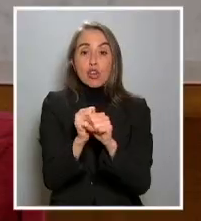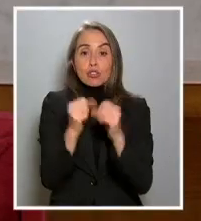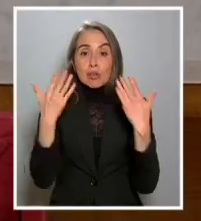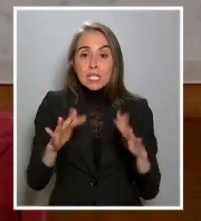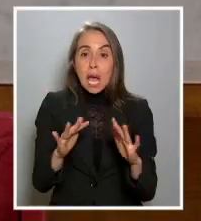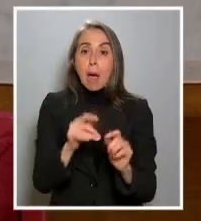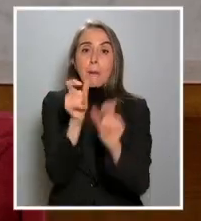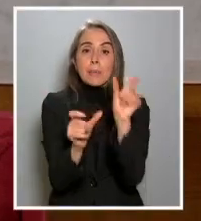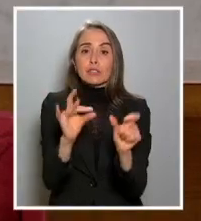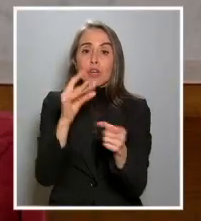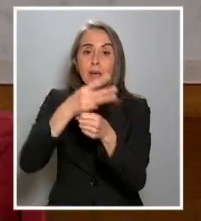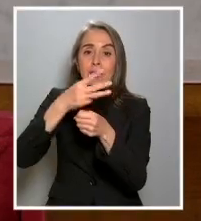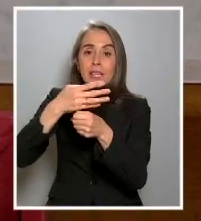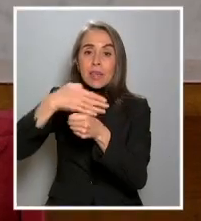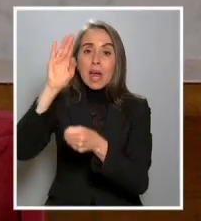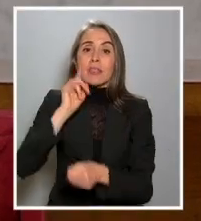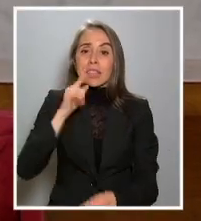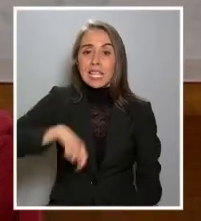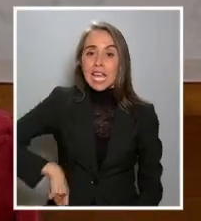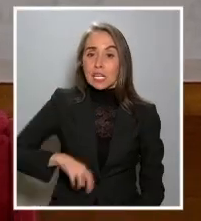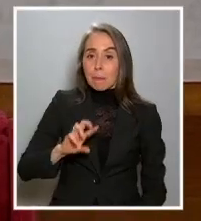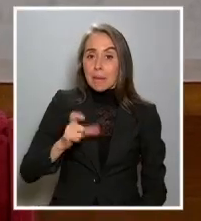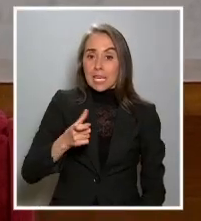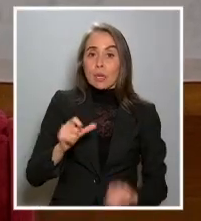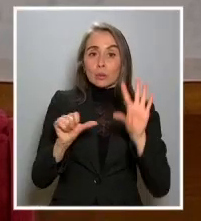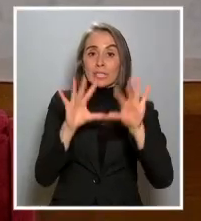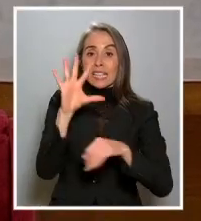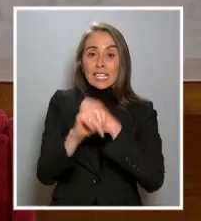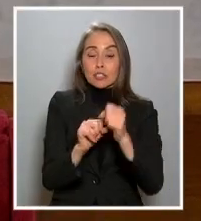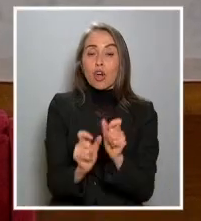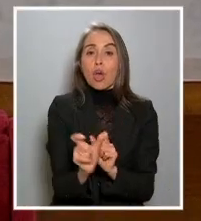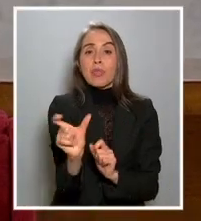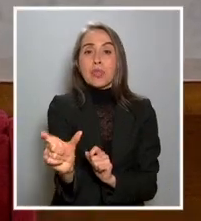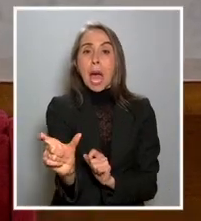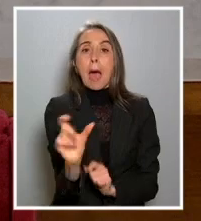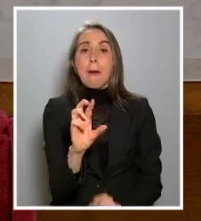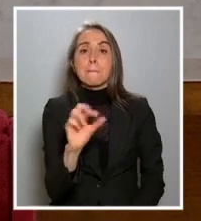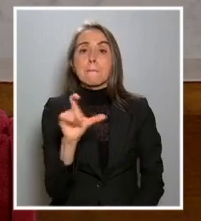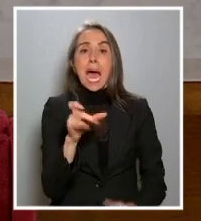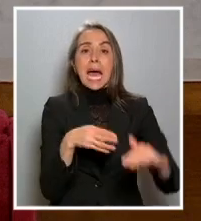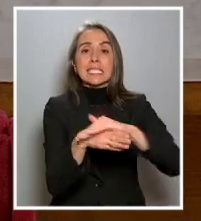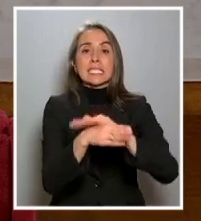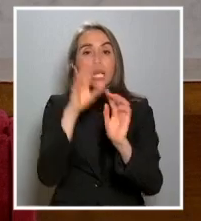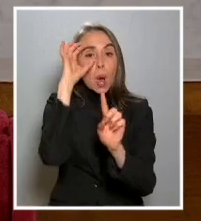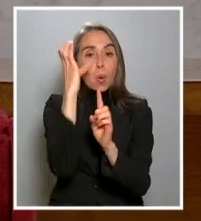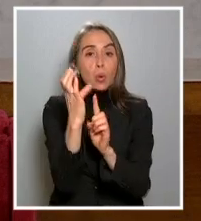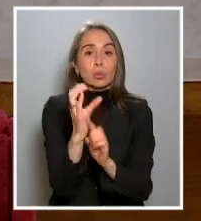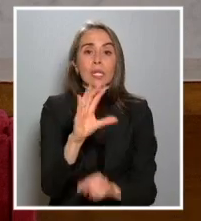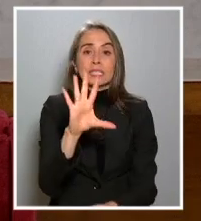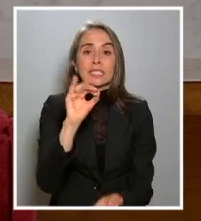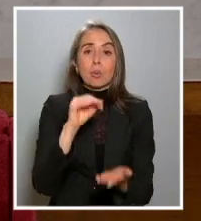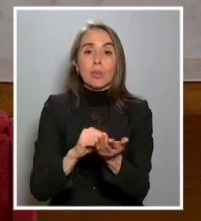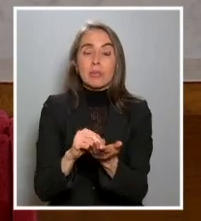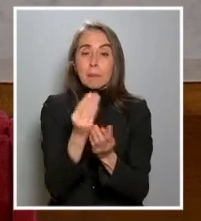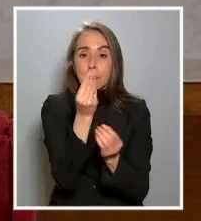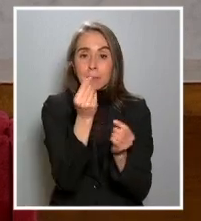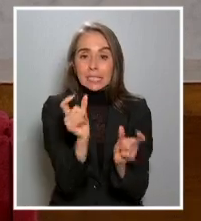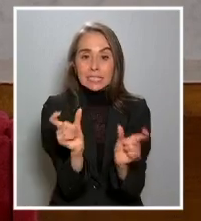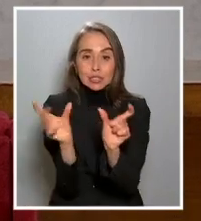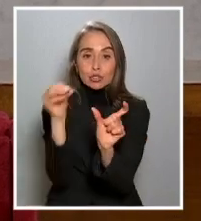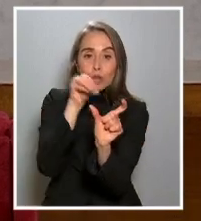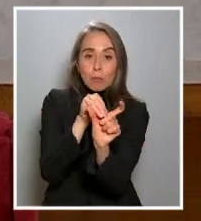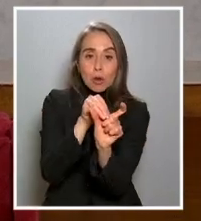para las personas mayores que tienen la PGU al cumplir 65 años. Este pase entregará 50.000 pesos